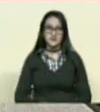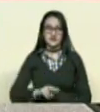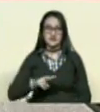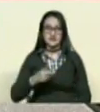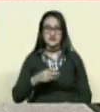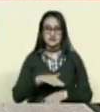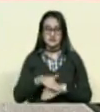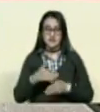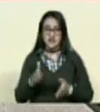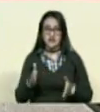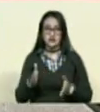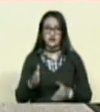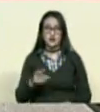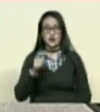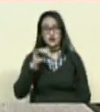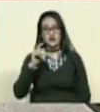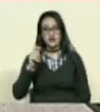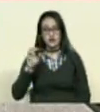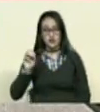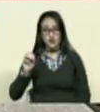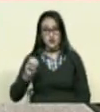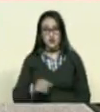viceministros Tito Urbano,